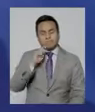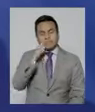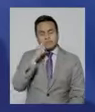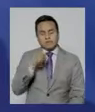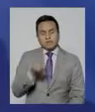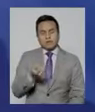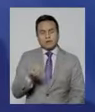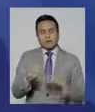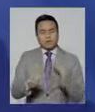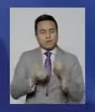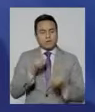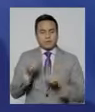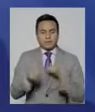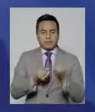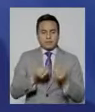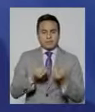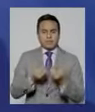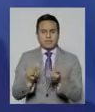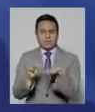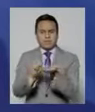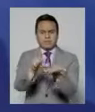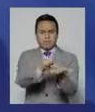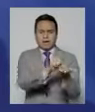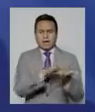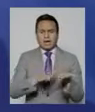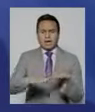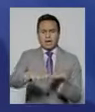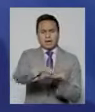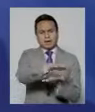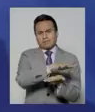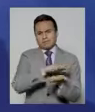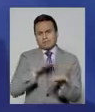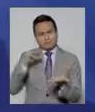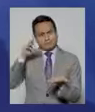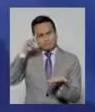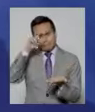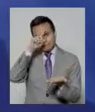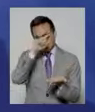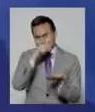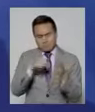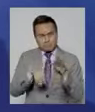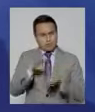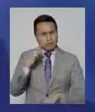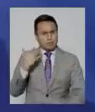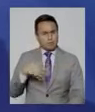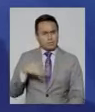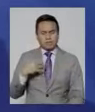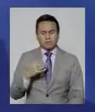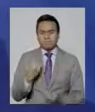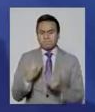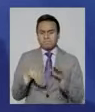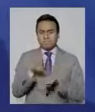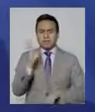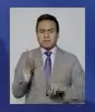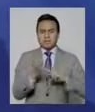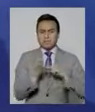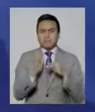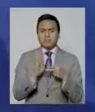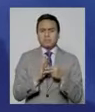obviamente, hacia un lugar mucho más complicado, con mucho más